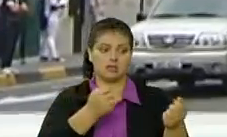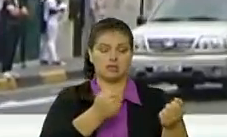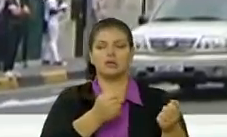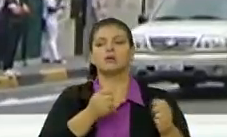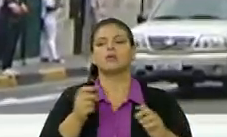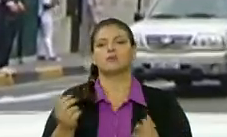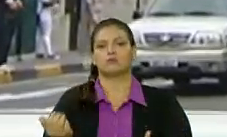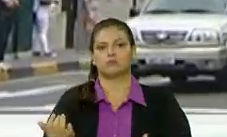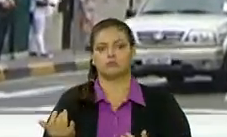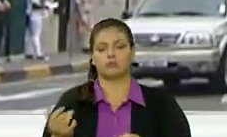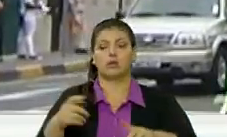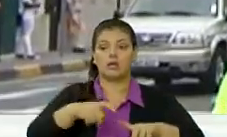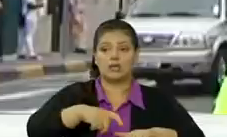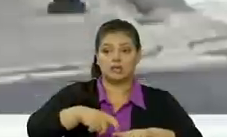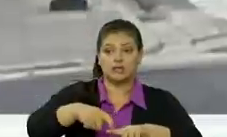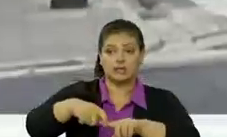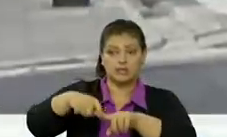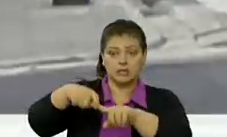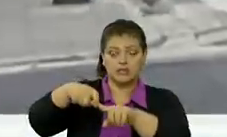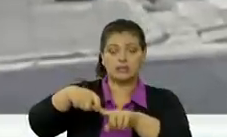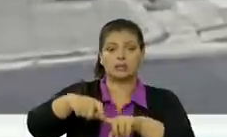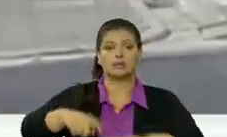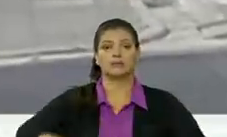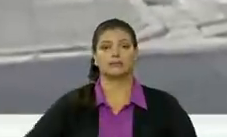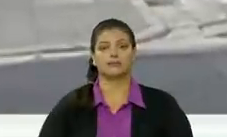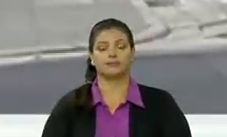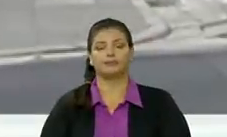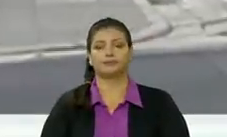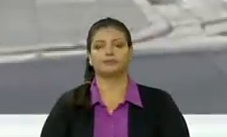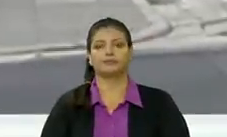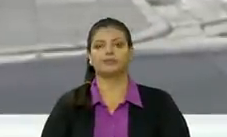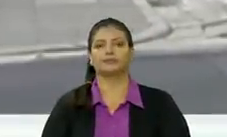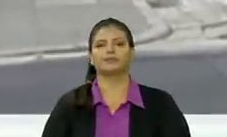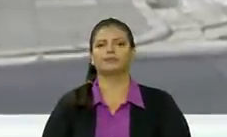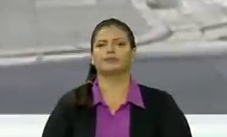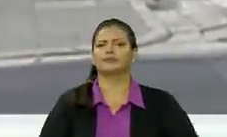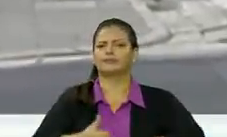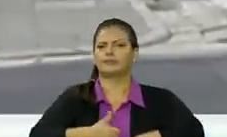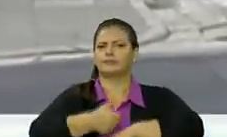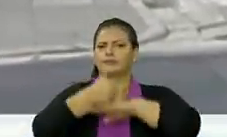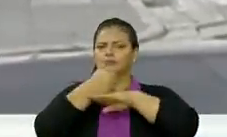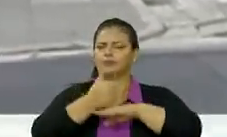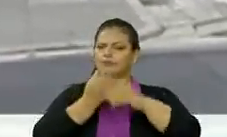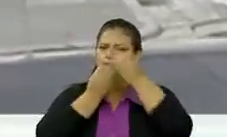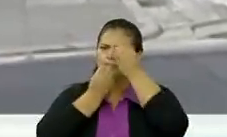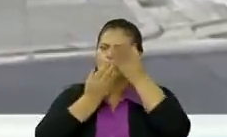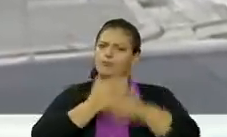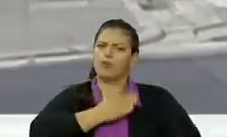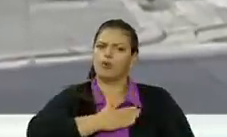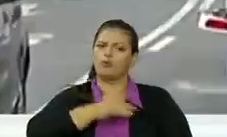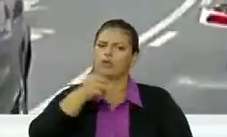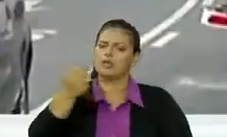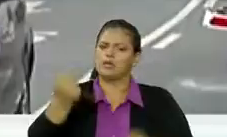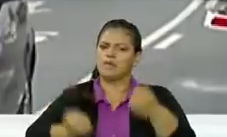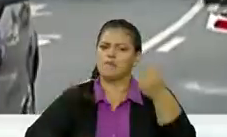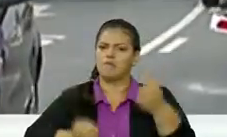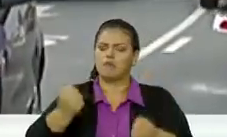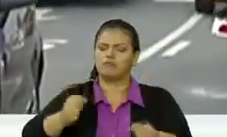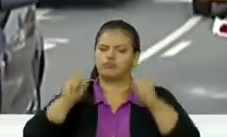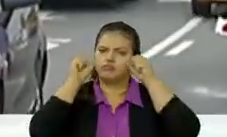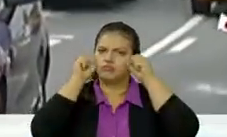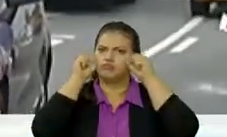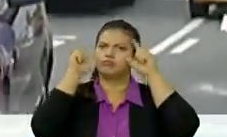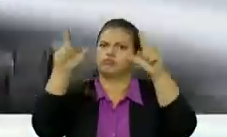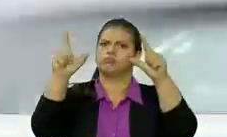que vengan las grúas para llevarnos los vehículos. De ahí que las autoridades de tránsito piden más responsabilidad al volante y que se